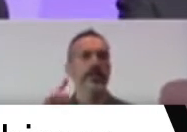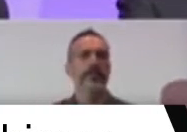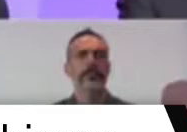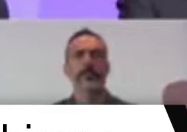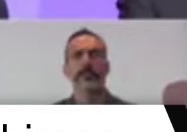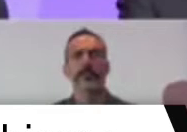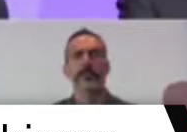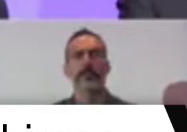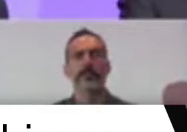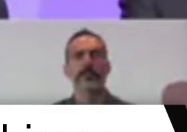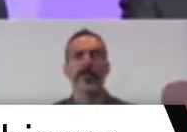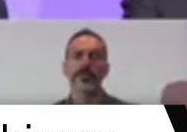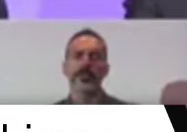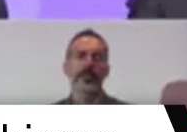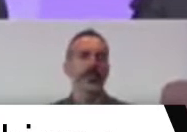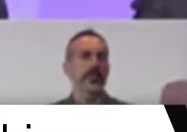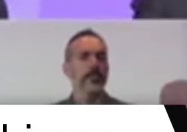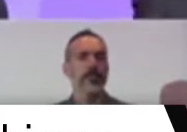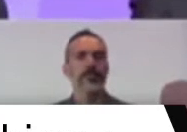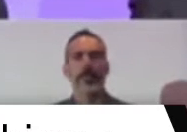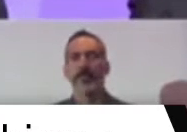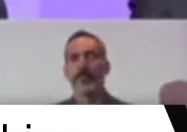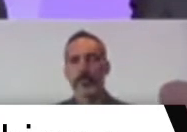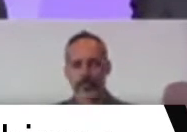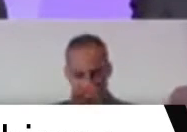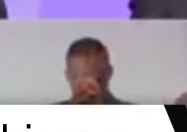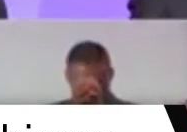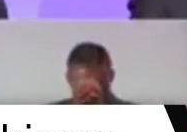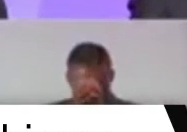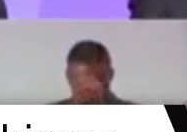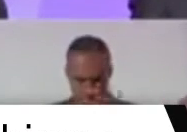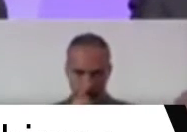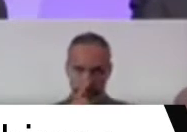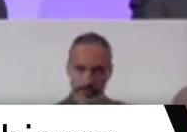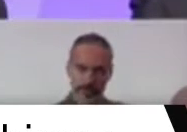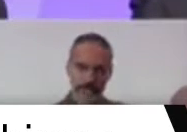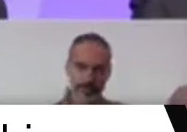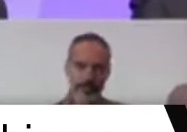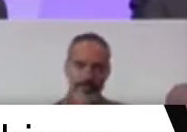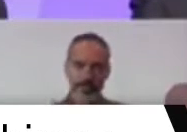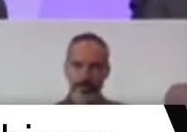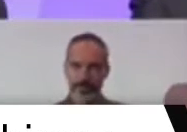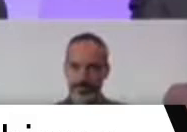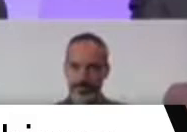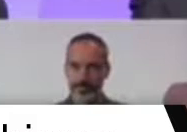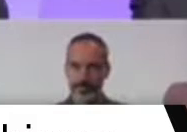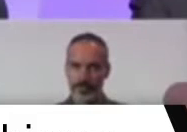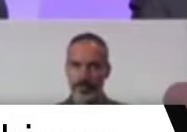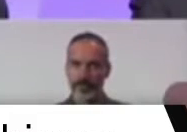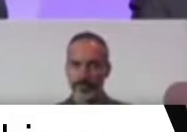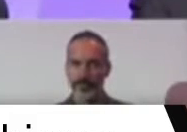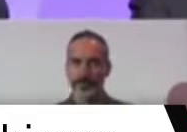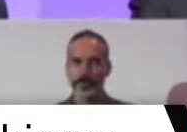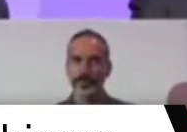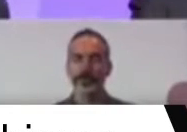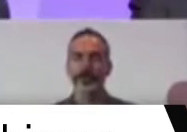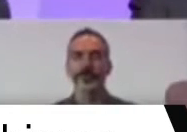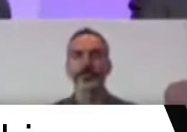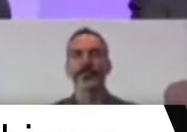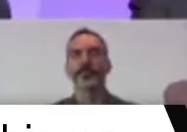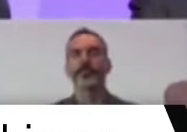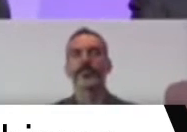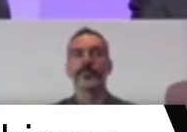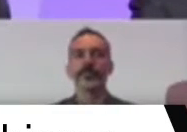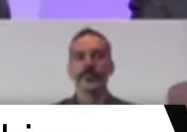la dirigencia estatal de Pacto Social de Integración, por su presencia y su apoyo.